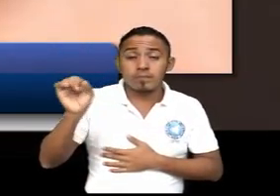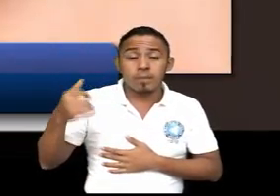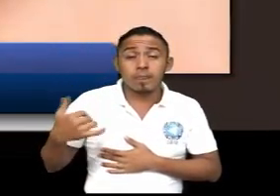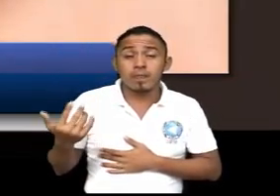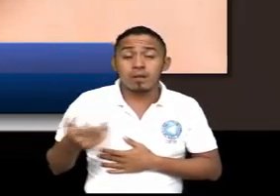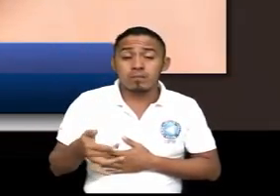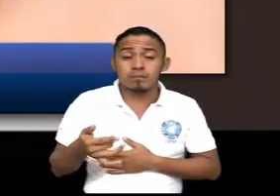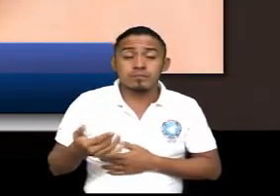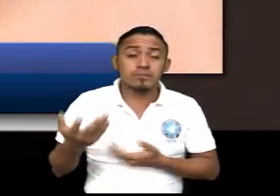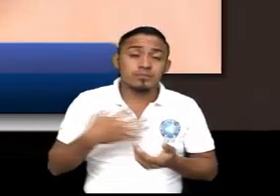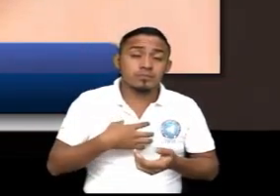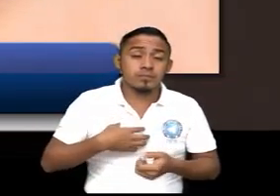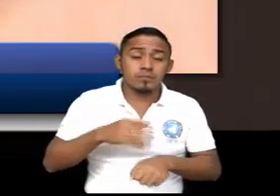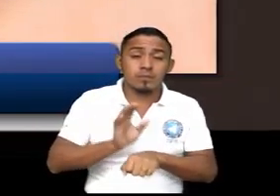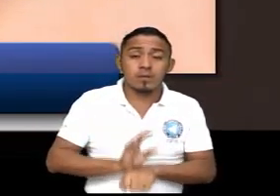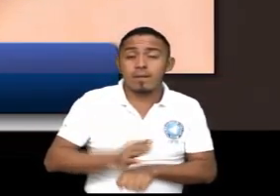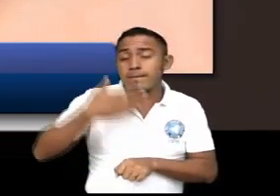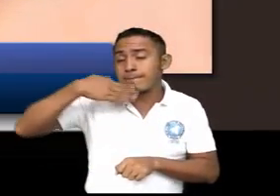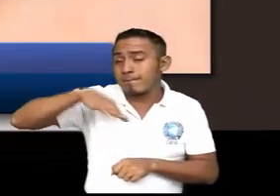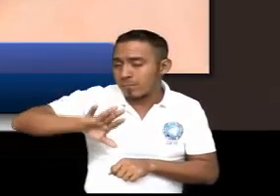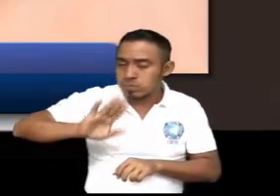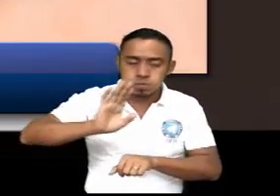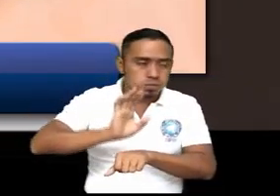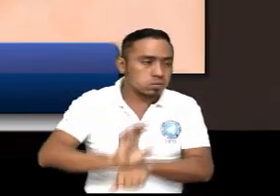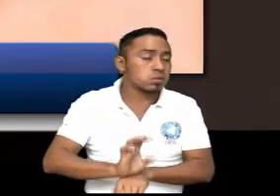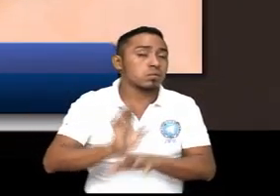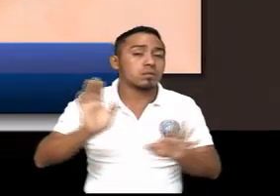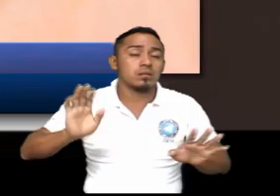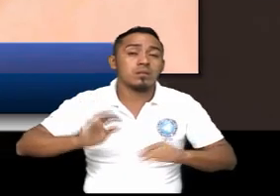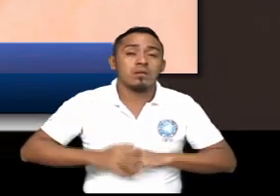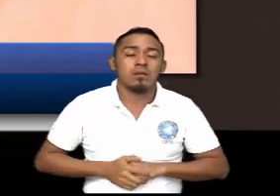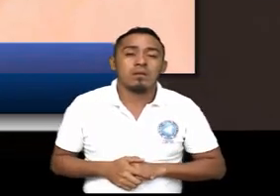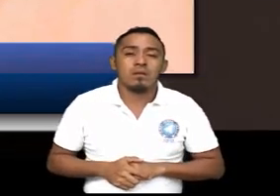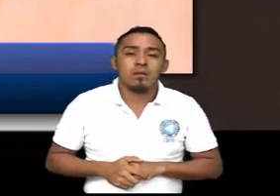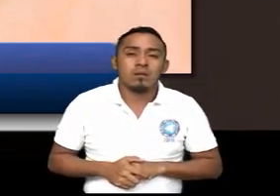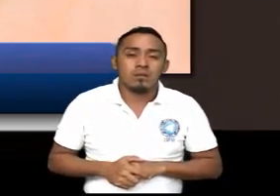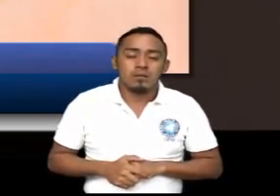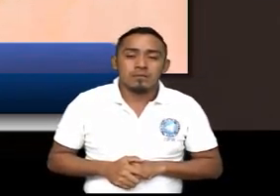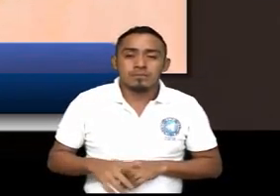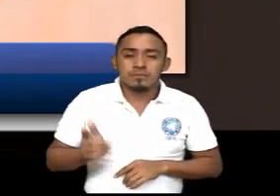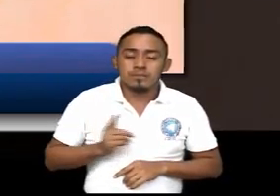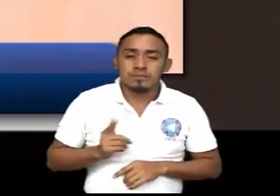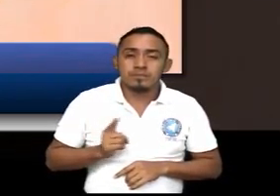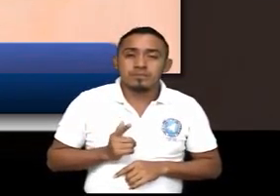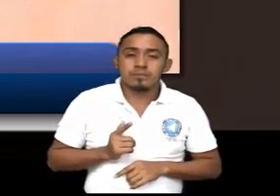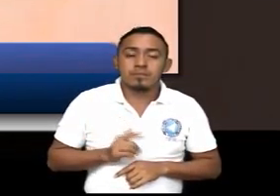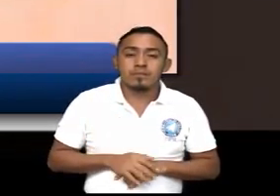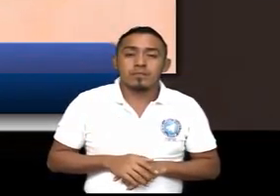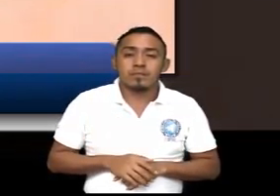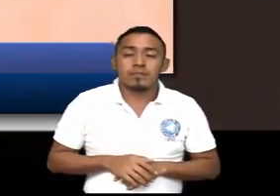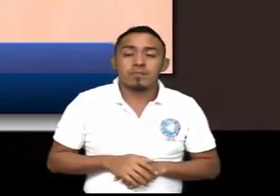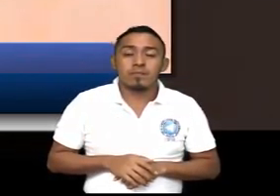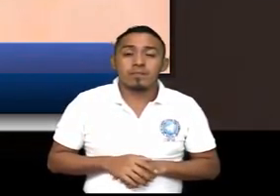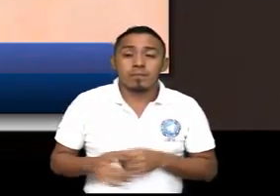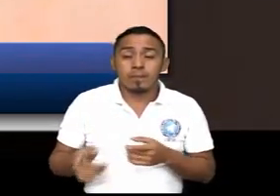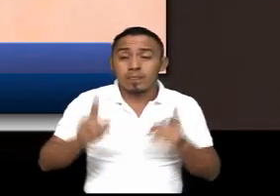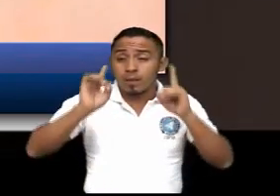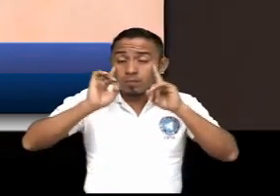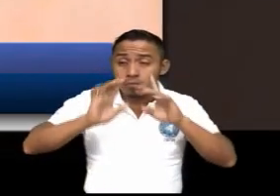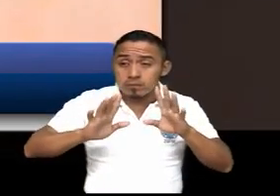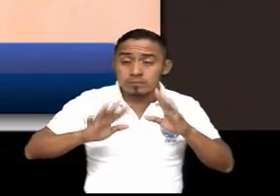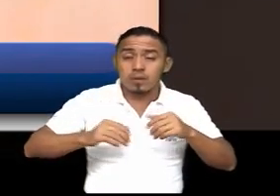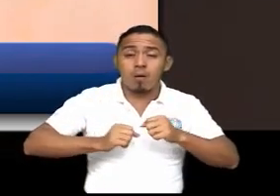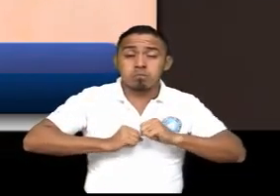nuestro hábito, nuestros malos hábitos. Por ejemplo, si nosotros tenemos buenos hábitos de cuidarnos nuestro